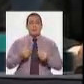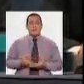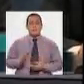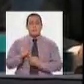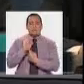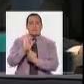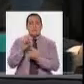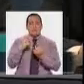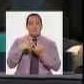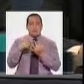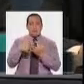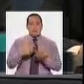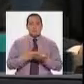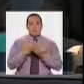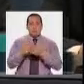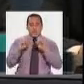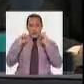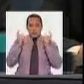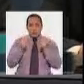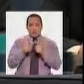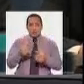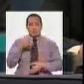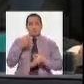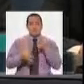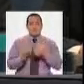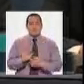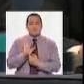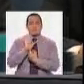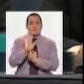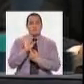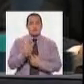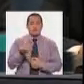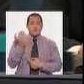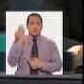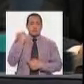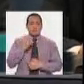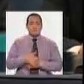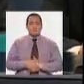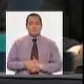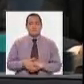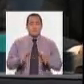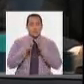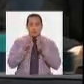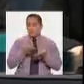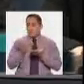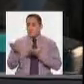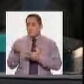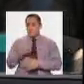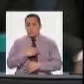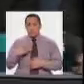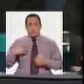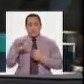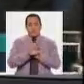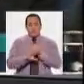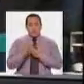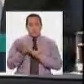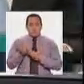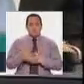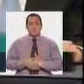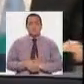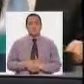formular la contestación de la demanda que finalmente se presentó en esa fecha. No sé si el ministro Cateriano... Sí.